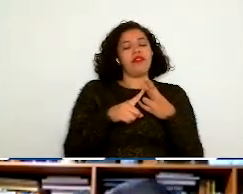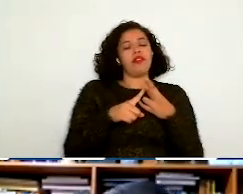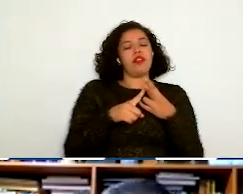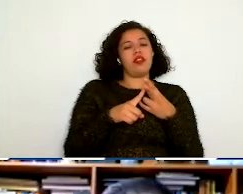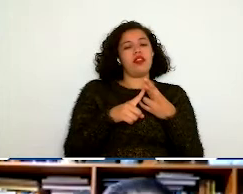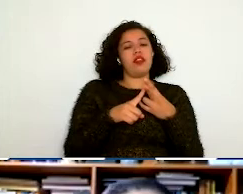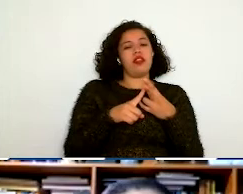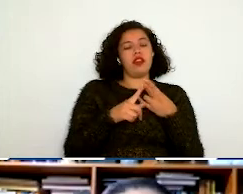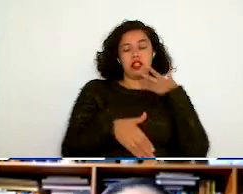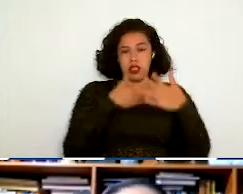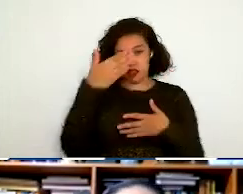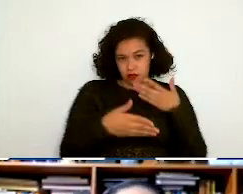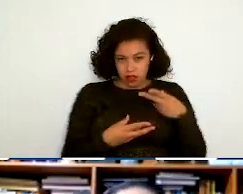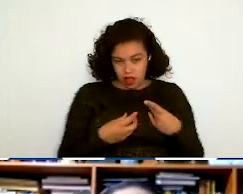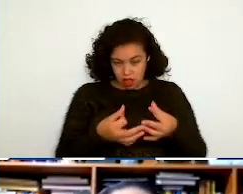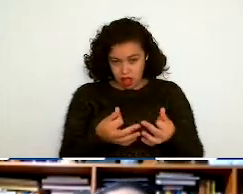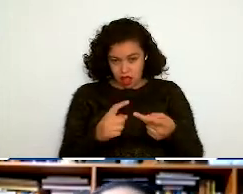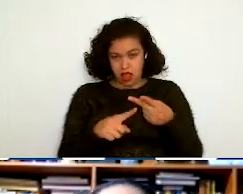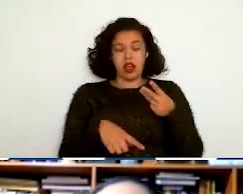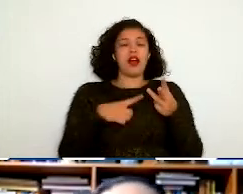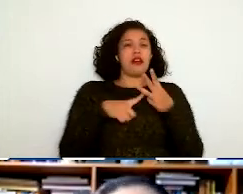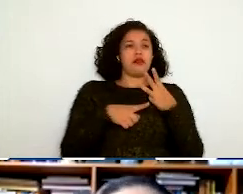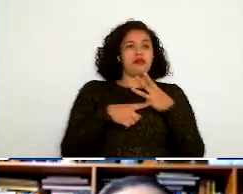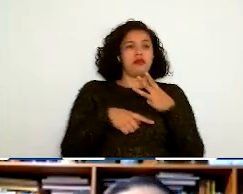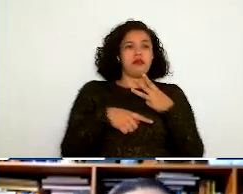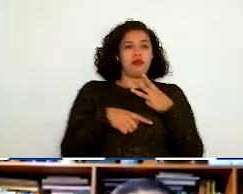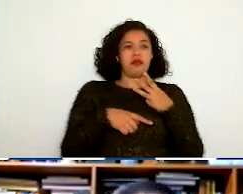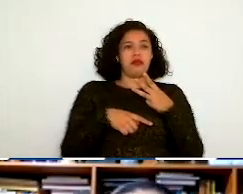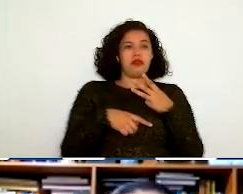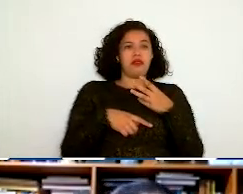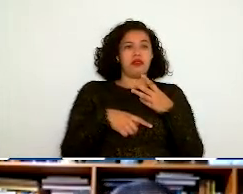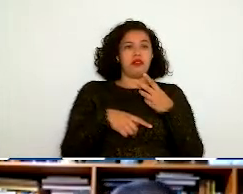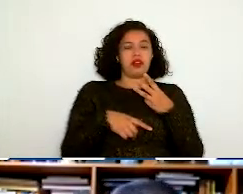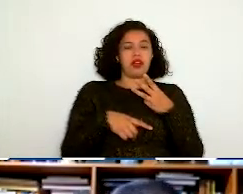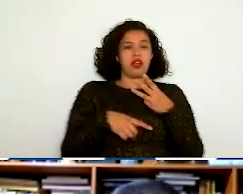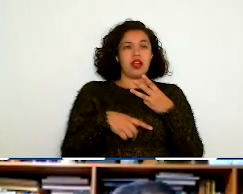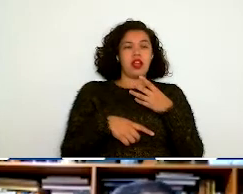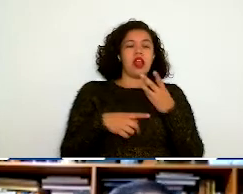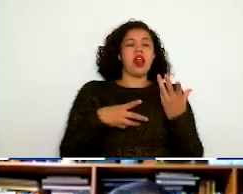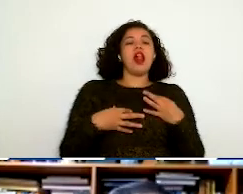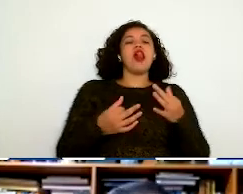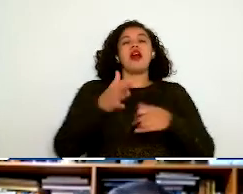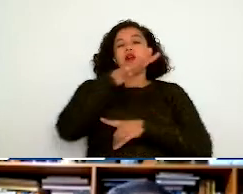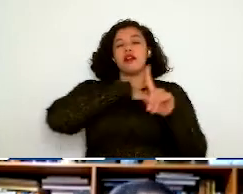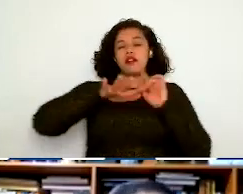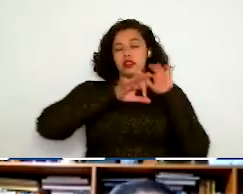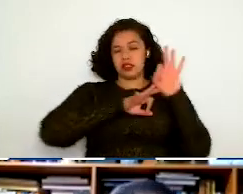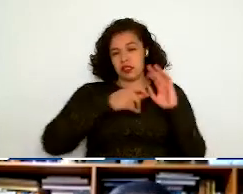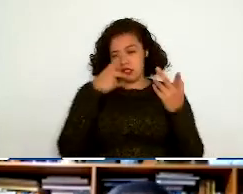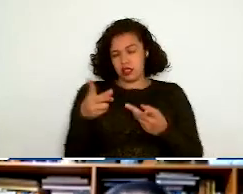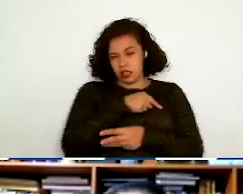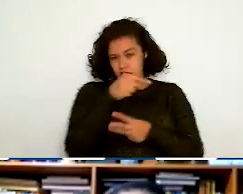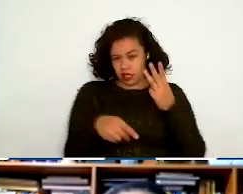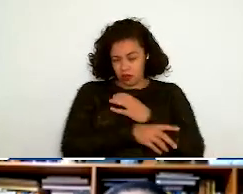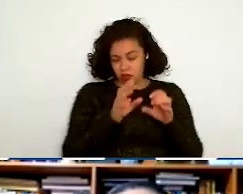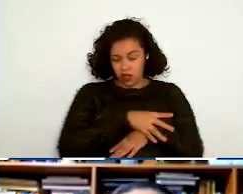calidad del servicio y la tercera vertiente es la calidad de la vida laboral. Y estos tres grandes